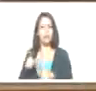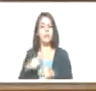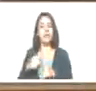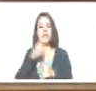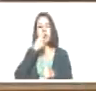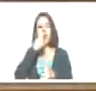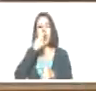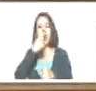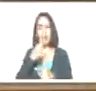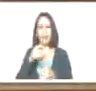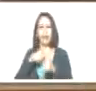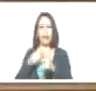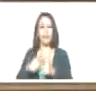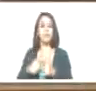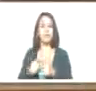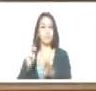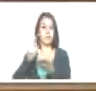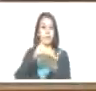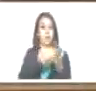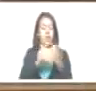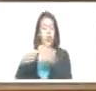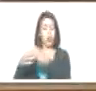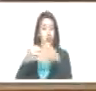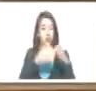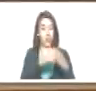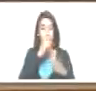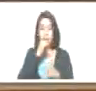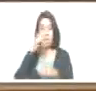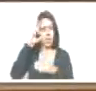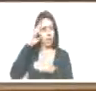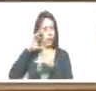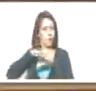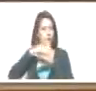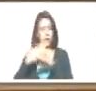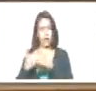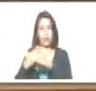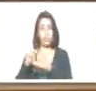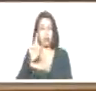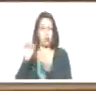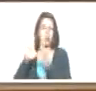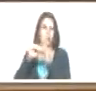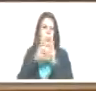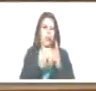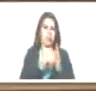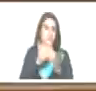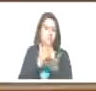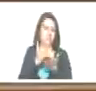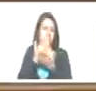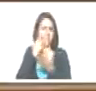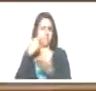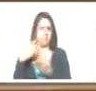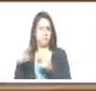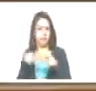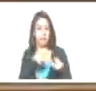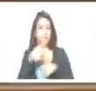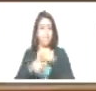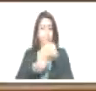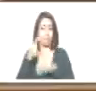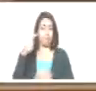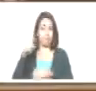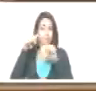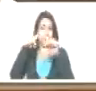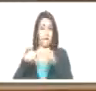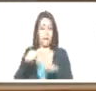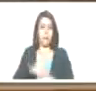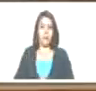que fungían como partidos de gobierno, no había razones para no robar. Y yo tengo aquí,